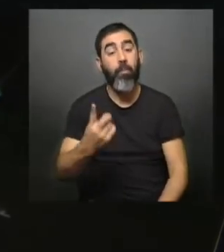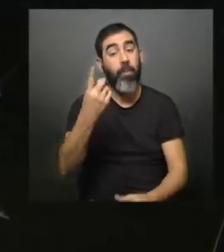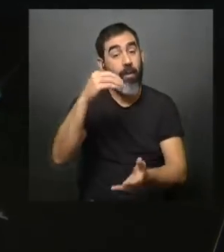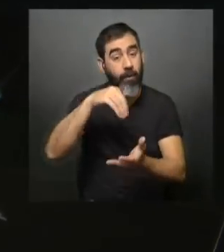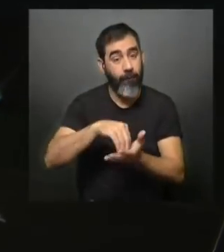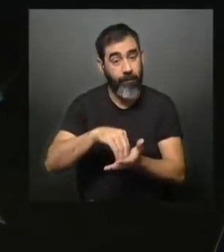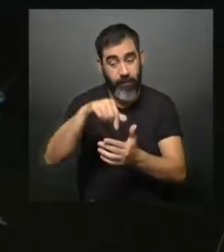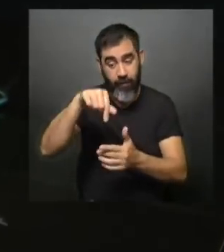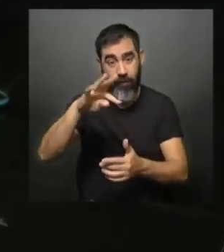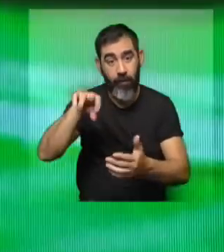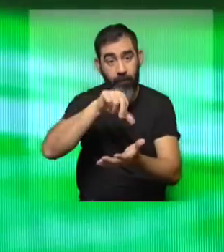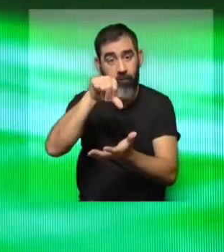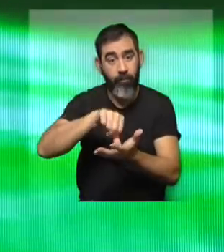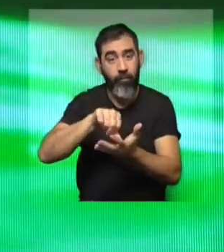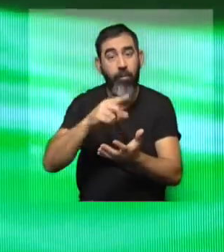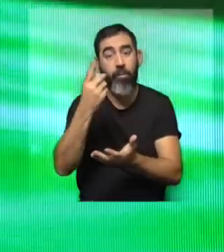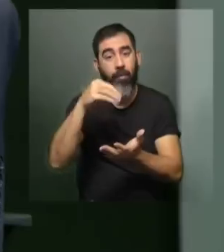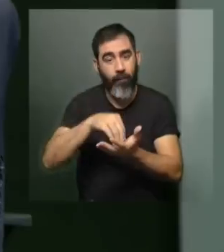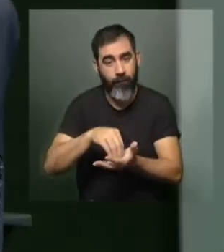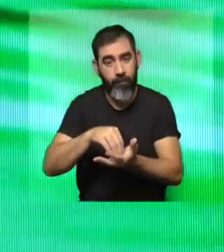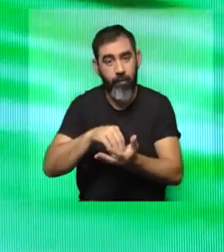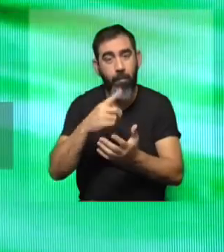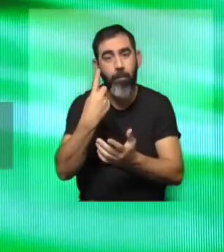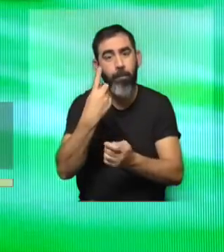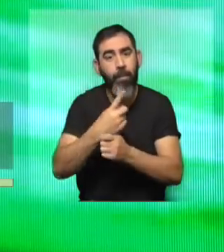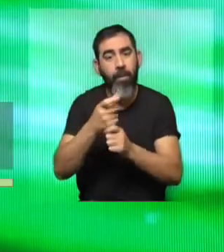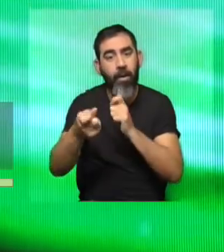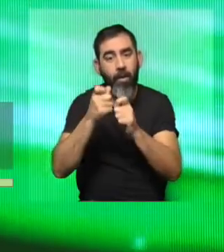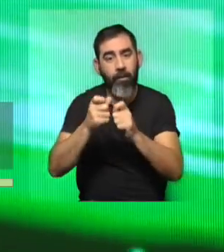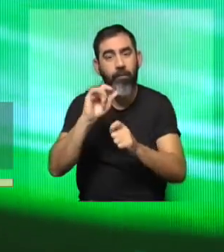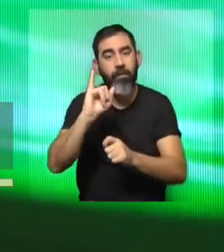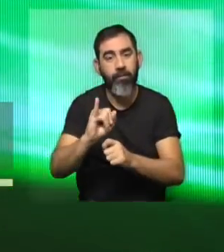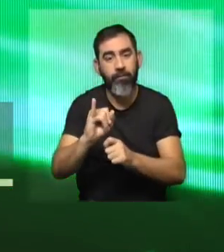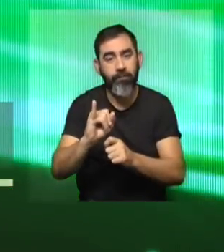acá en tv ciudad primera vez y también primera nota Sí